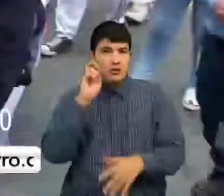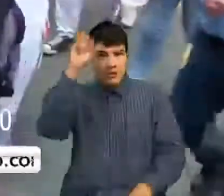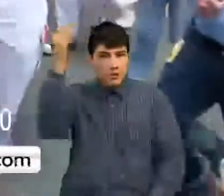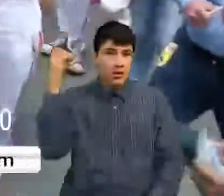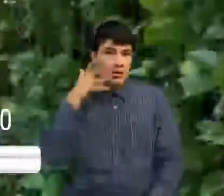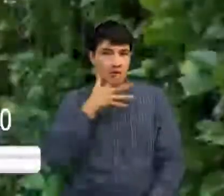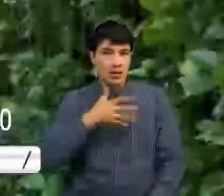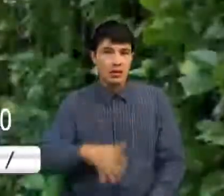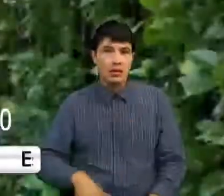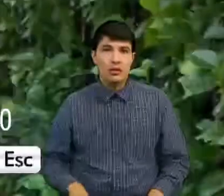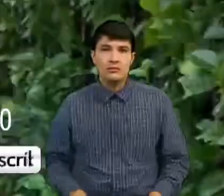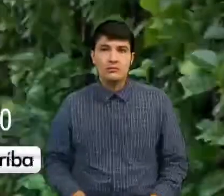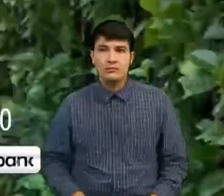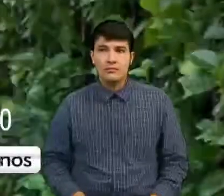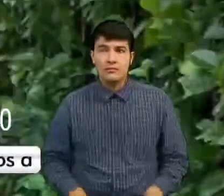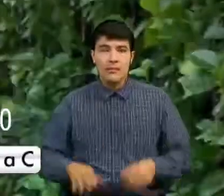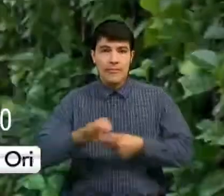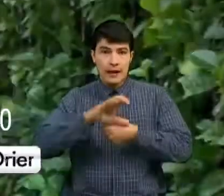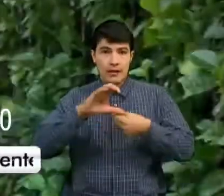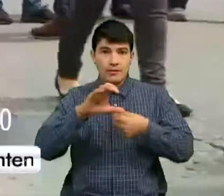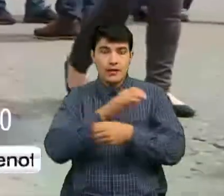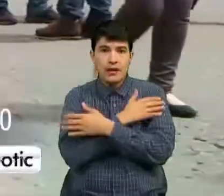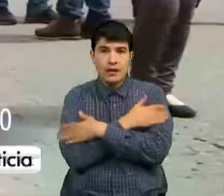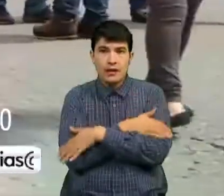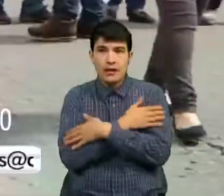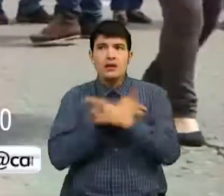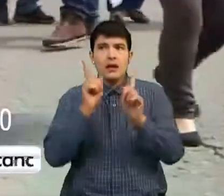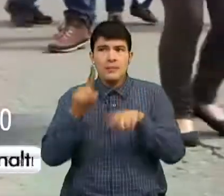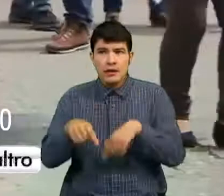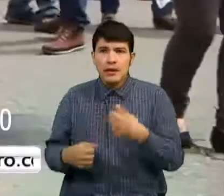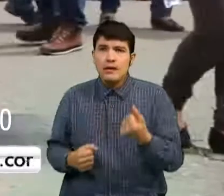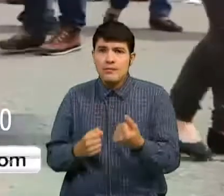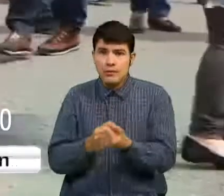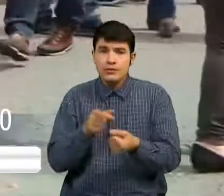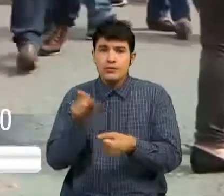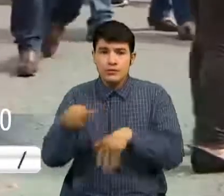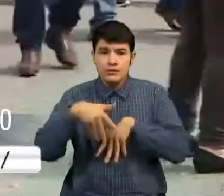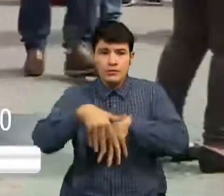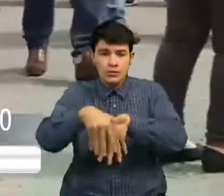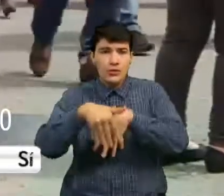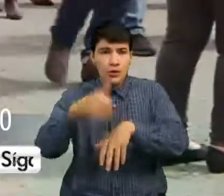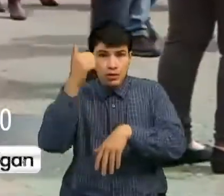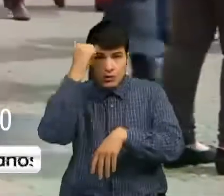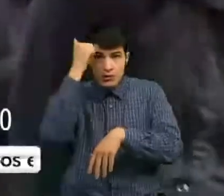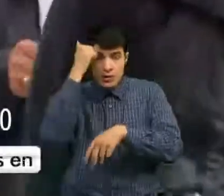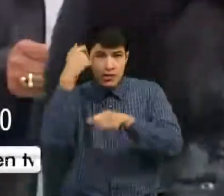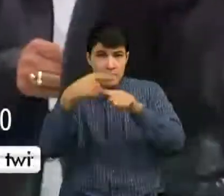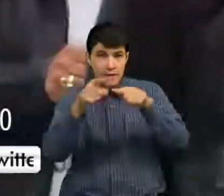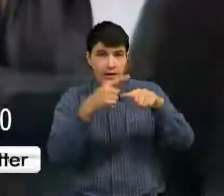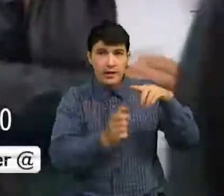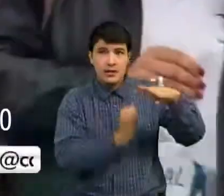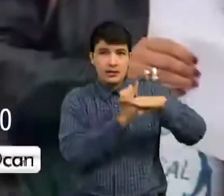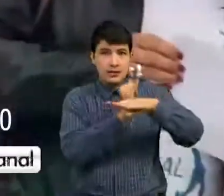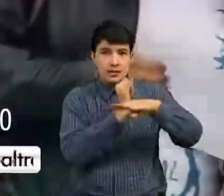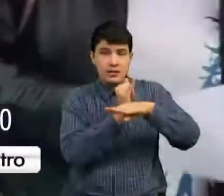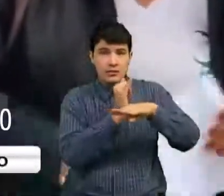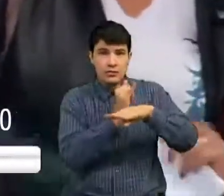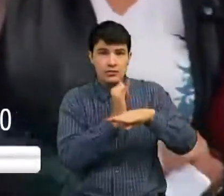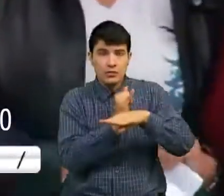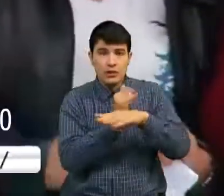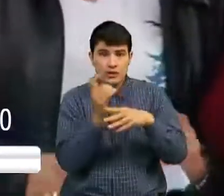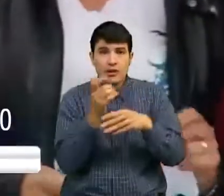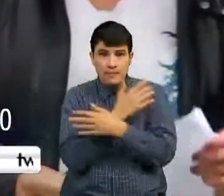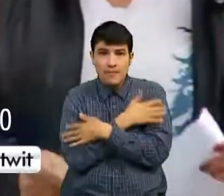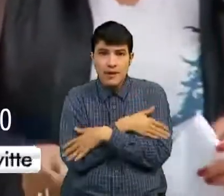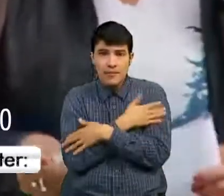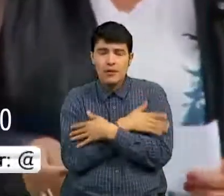Santander. La ciudad de Pamplona también se unió a estas manifestaciones. Docentes de las diferentes instituciones educativas de la provincia